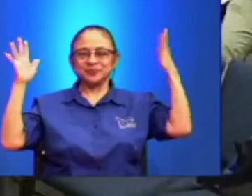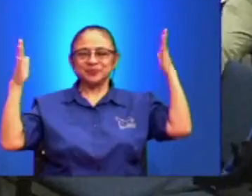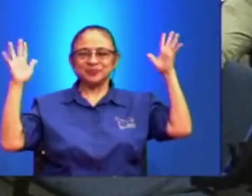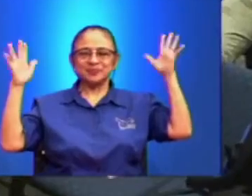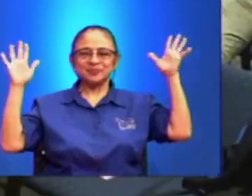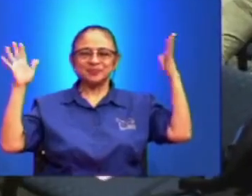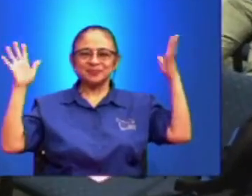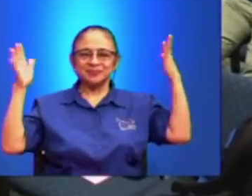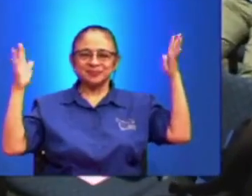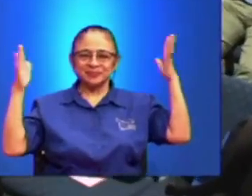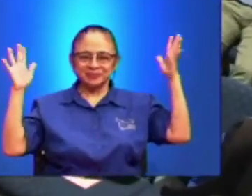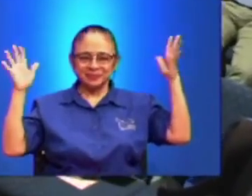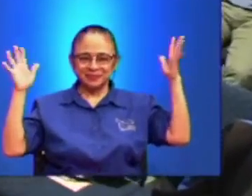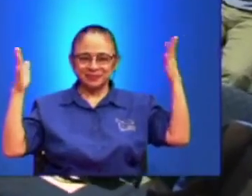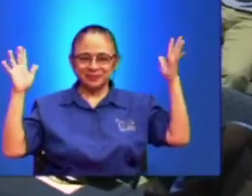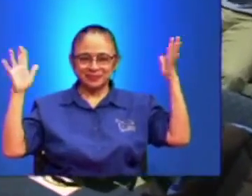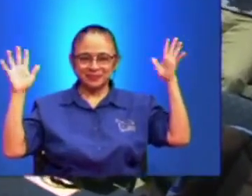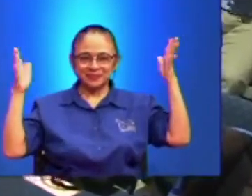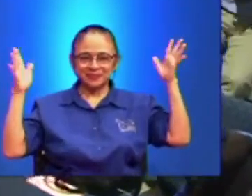ministrando a cara